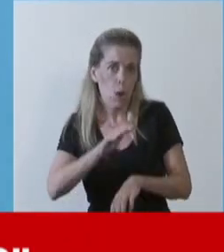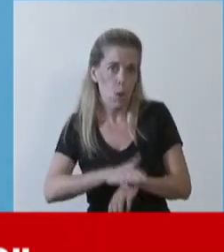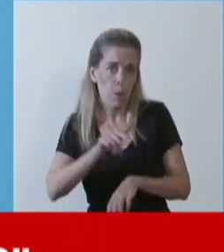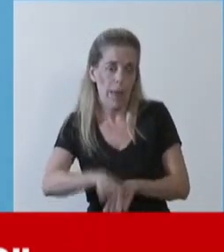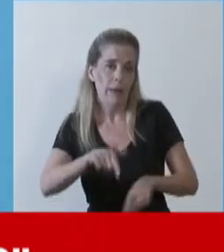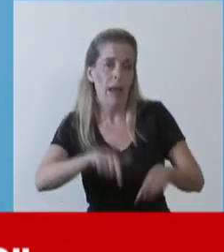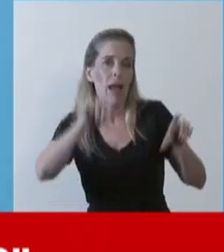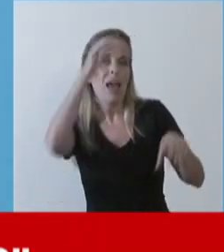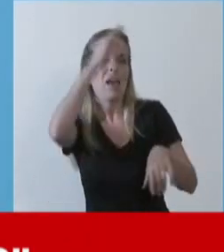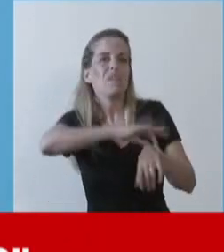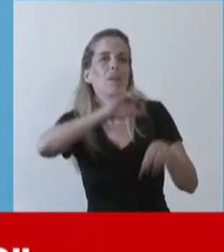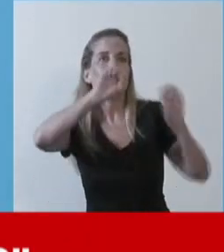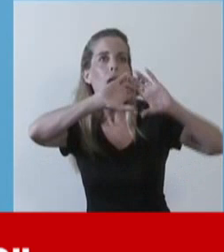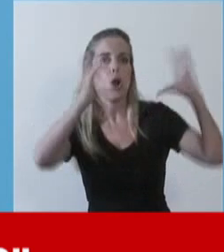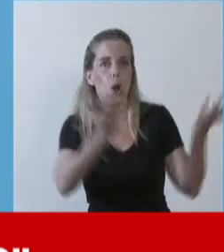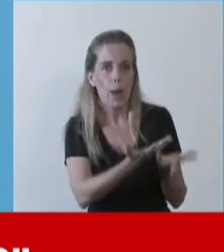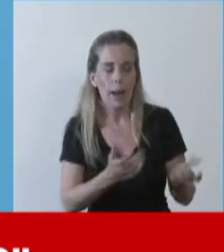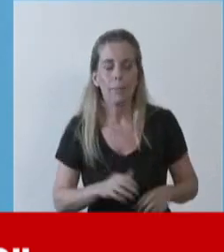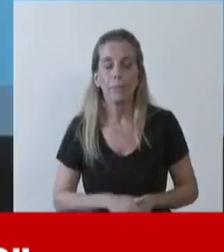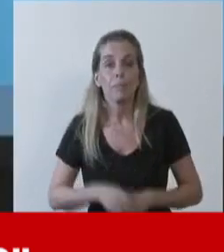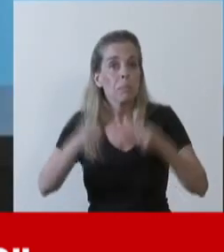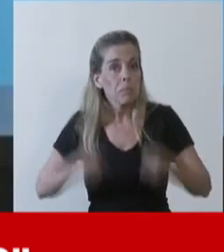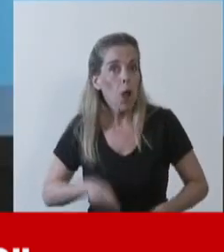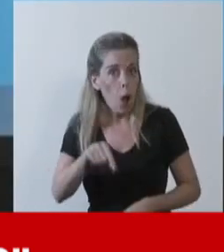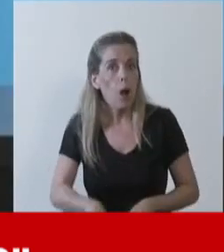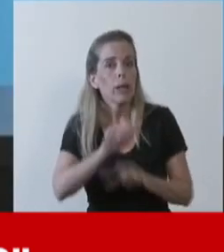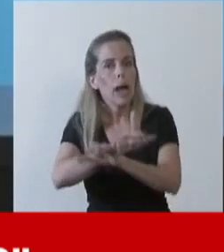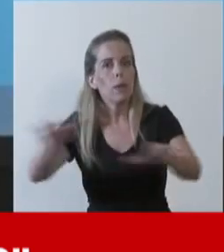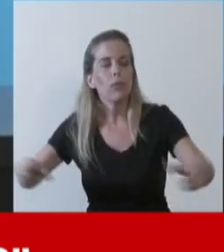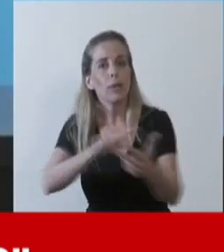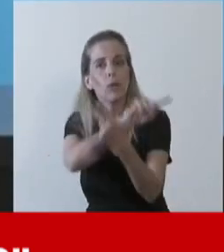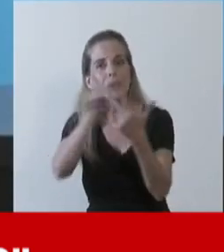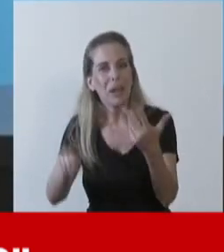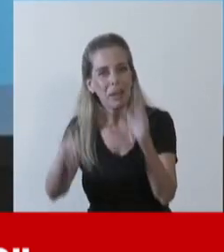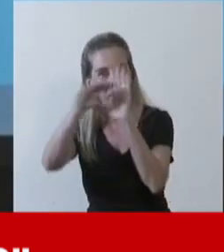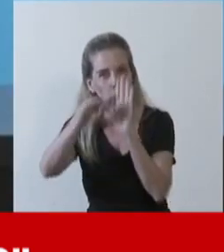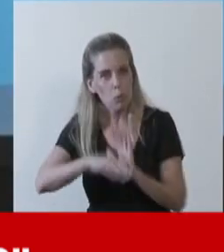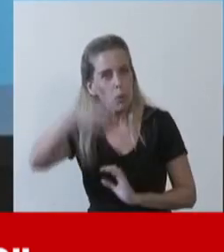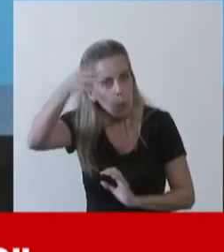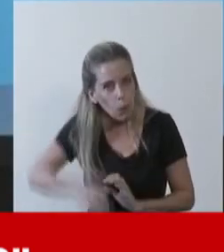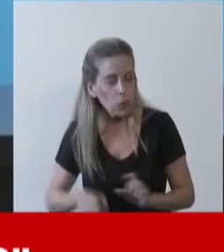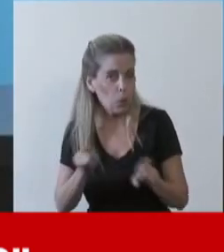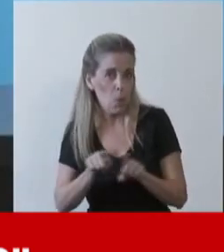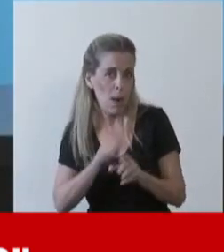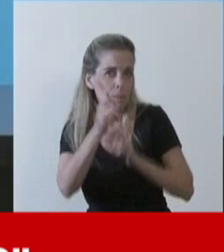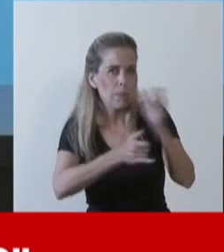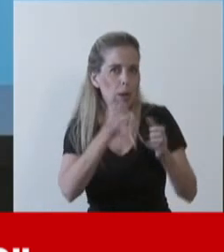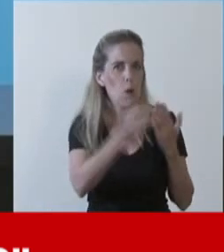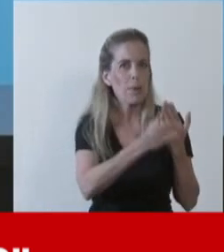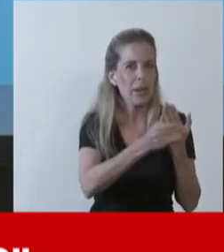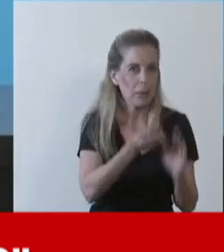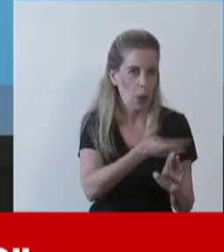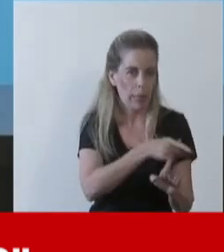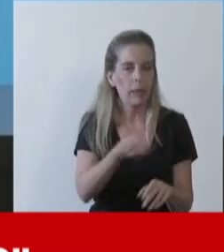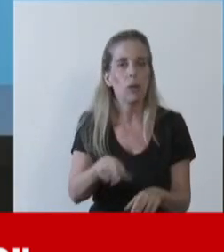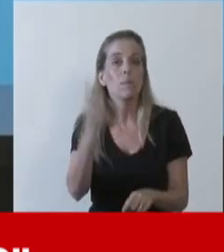pandemia. Concretamente, hoy estamos anunciando 3 medidas adicionales, como dijo el ministro Arroyo.